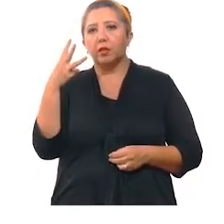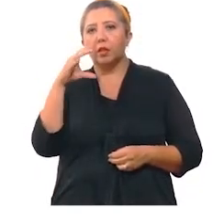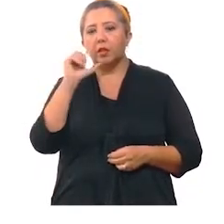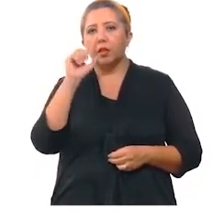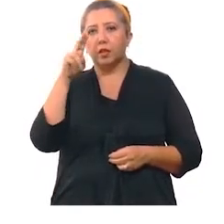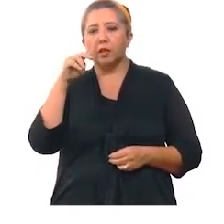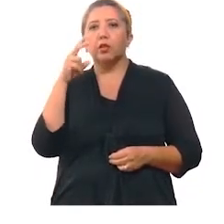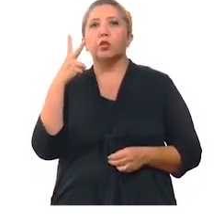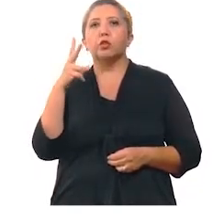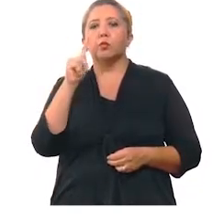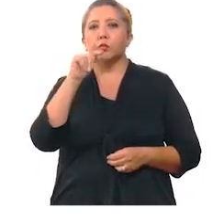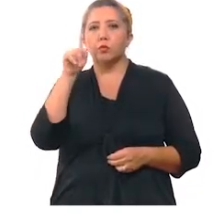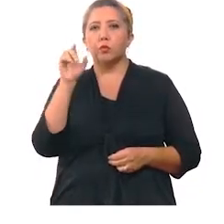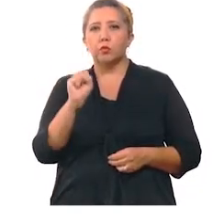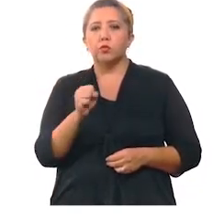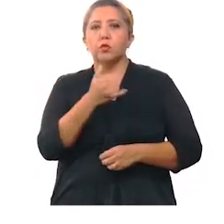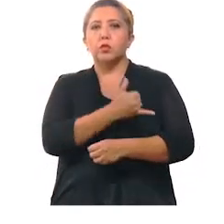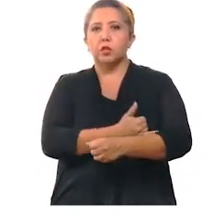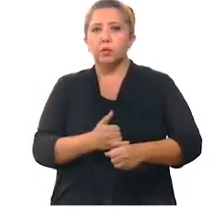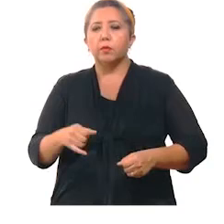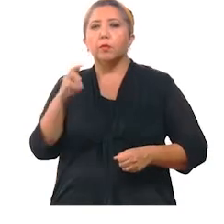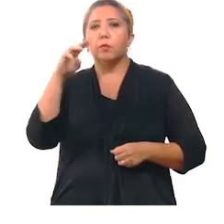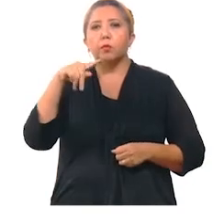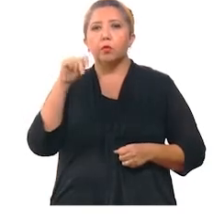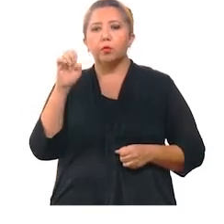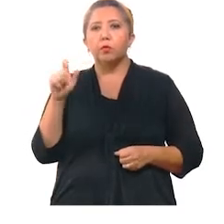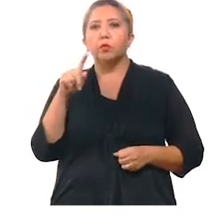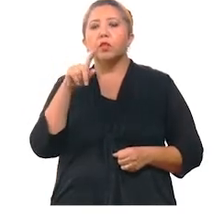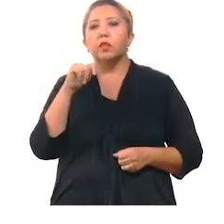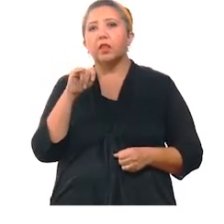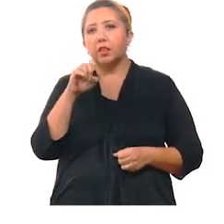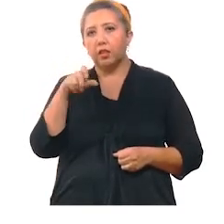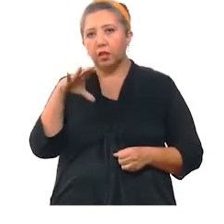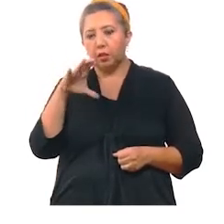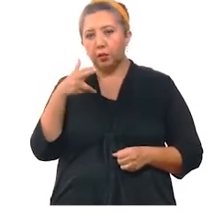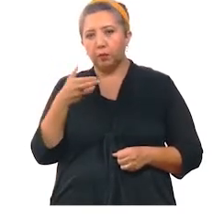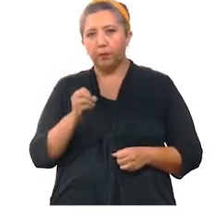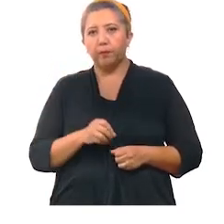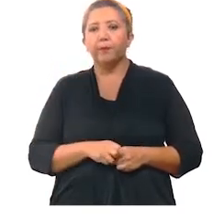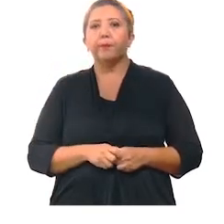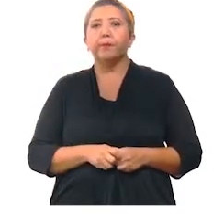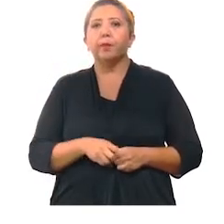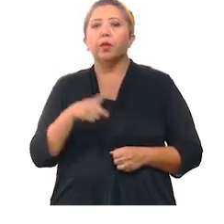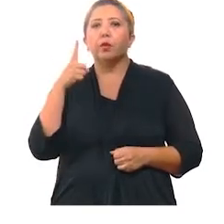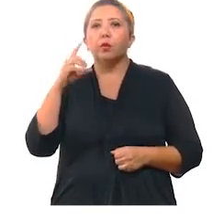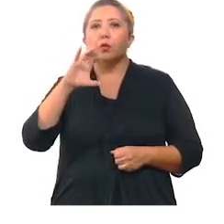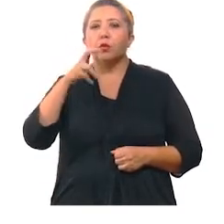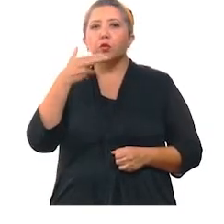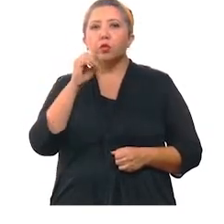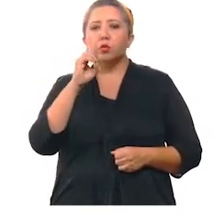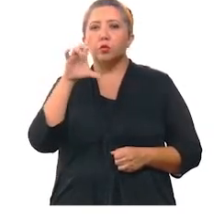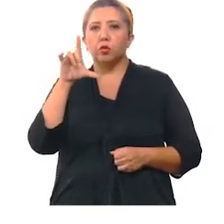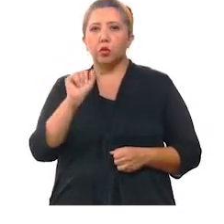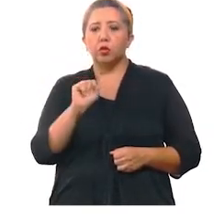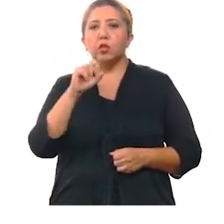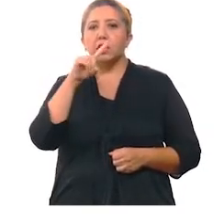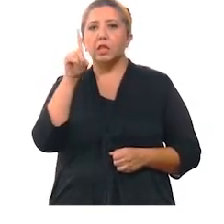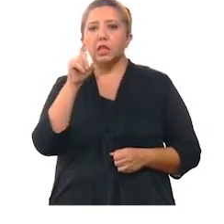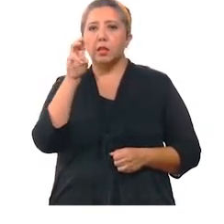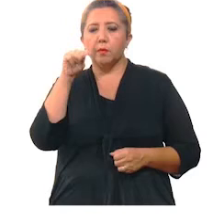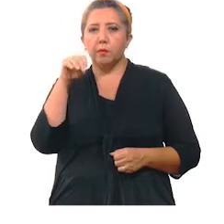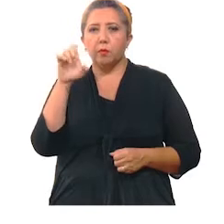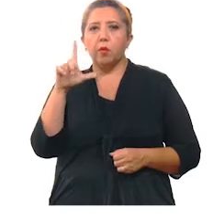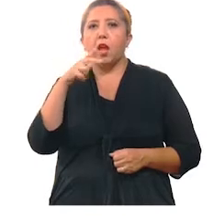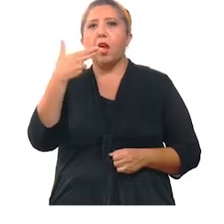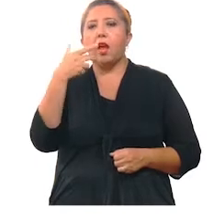Acanqué, 2 en Buxots, Izamal, Motul, Sellé, Tecó, Tizimín y Yaxcabá, 1 en Chocholá, Concal, Semul,